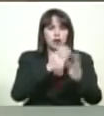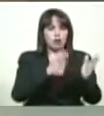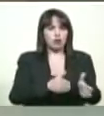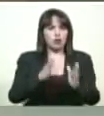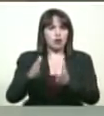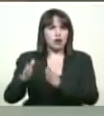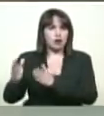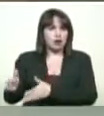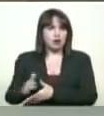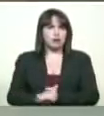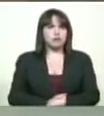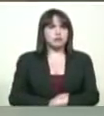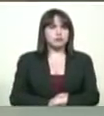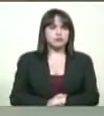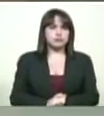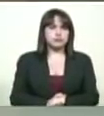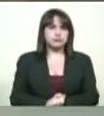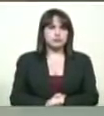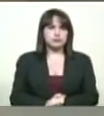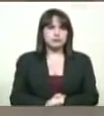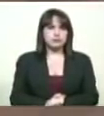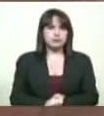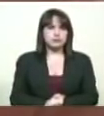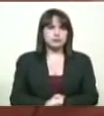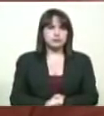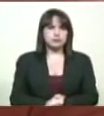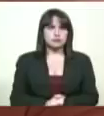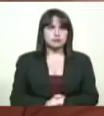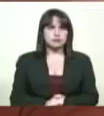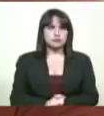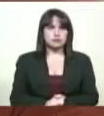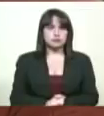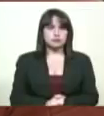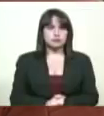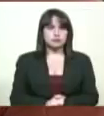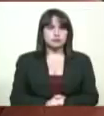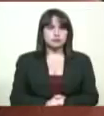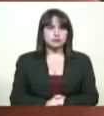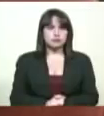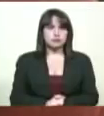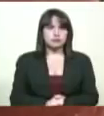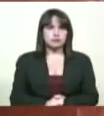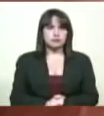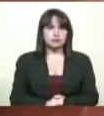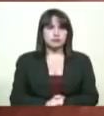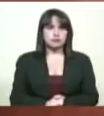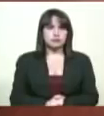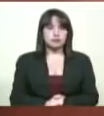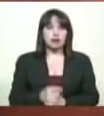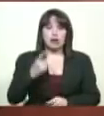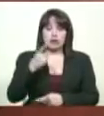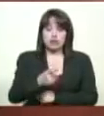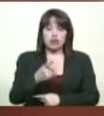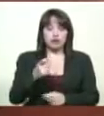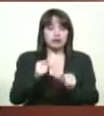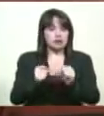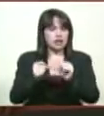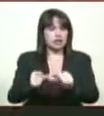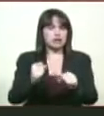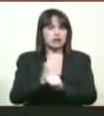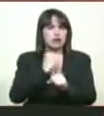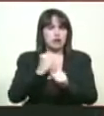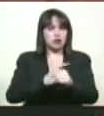revolucionarios protectores y protectoras hay que seguir trabajando en el programa